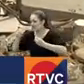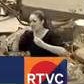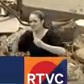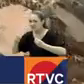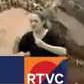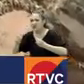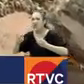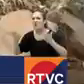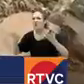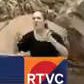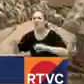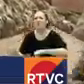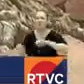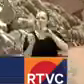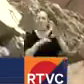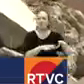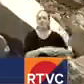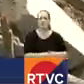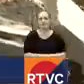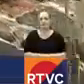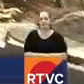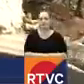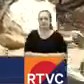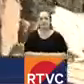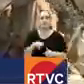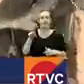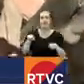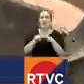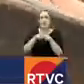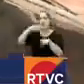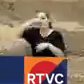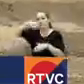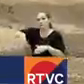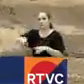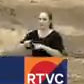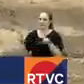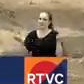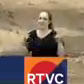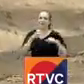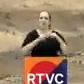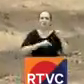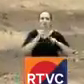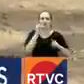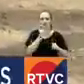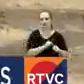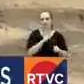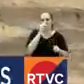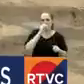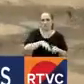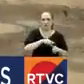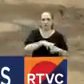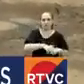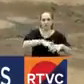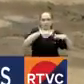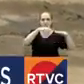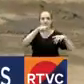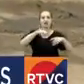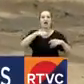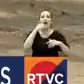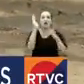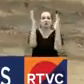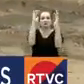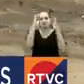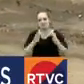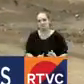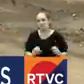puede hacer con ellos? Este es otro tipo de residuo de construcción que proviene principalmente de la demolición de